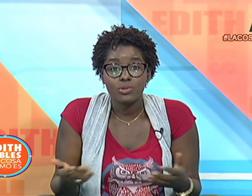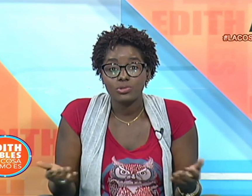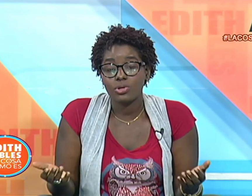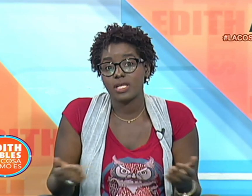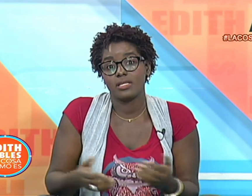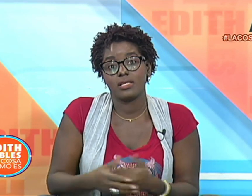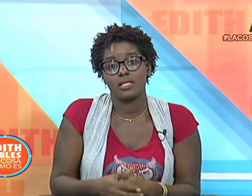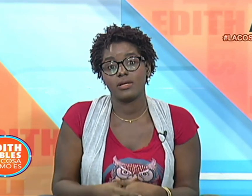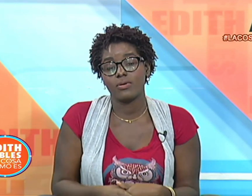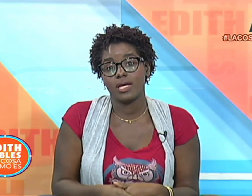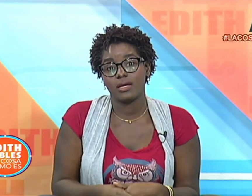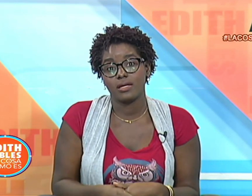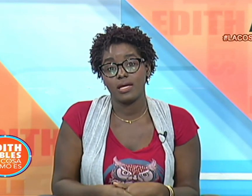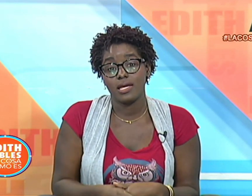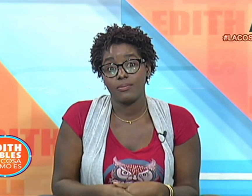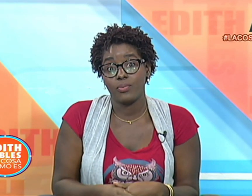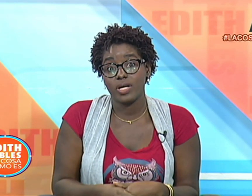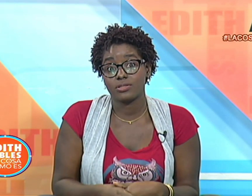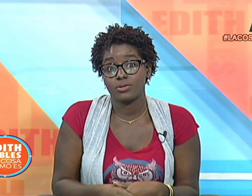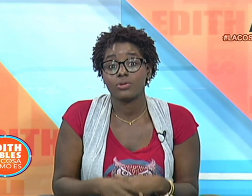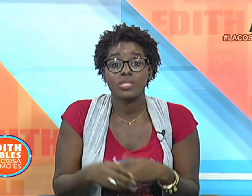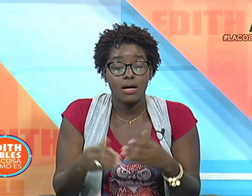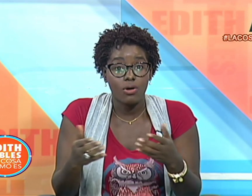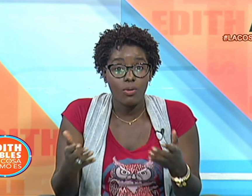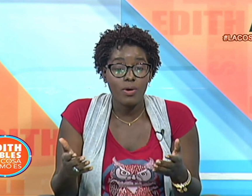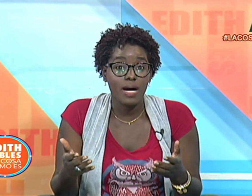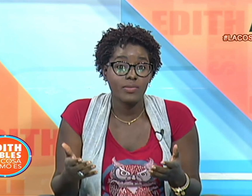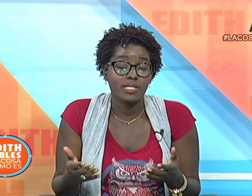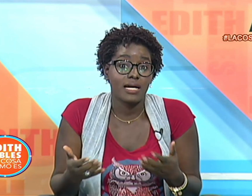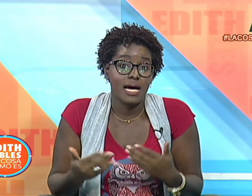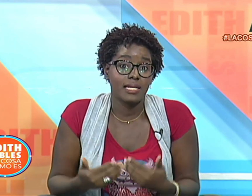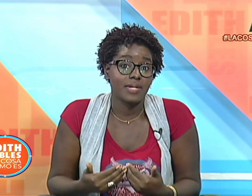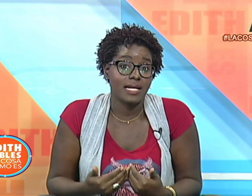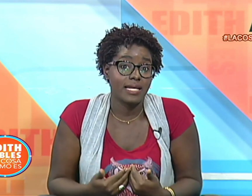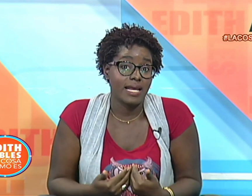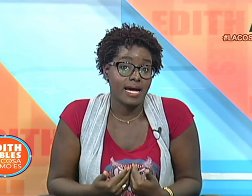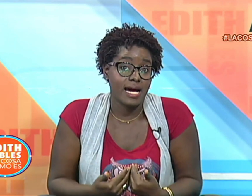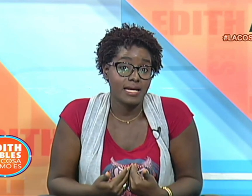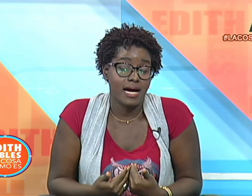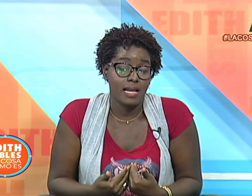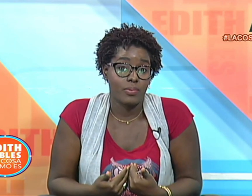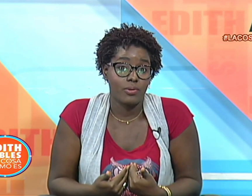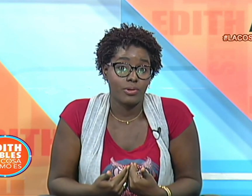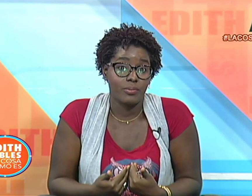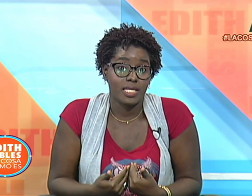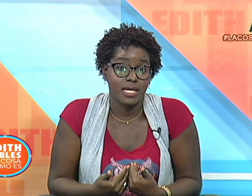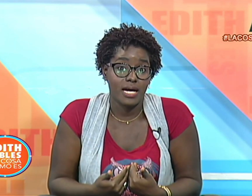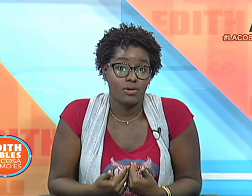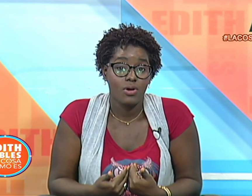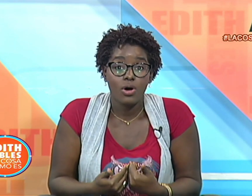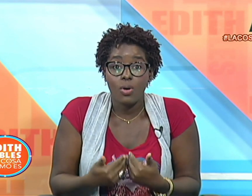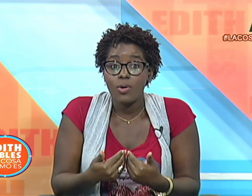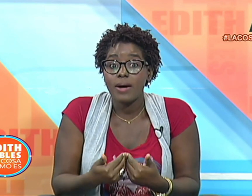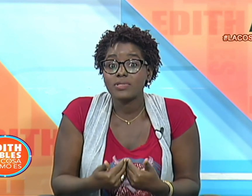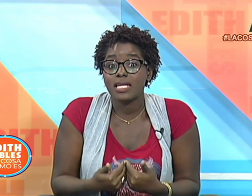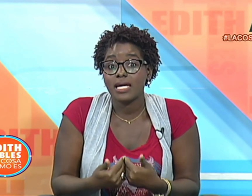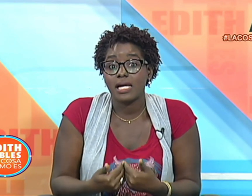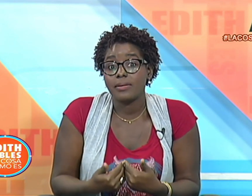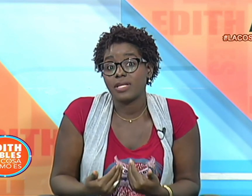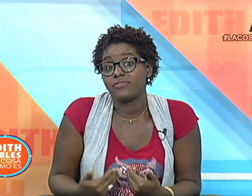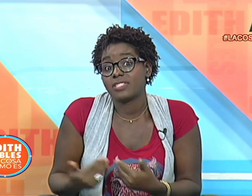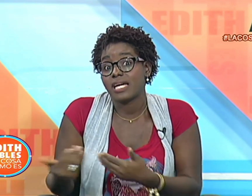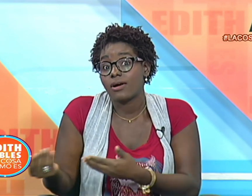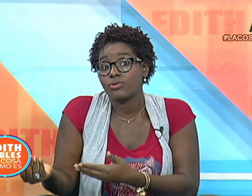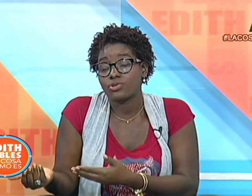que pagar montones de dinero en impuestos o sea cómo vamos a alivianar la carga al pueblo dominicano cómo vamos a